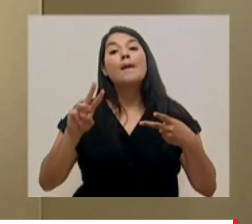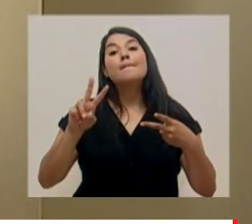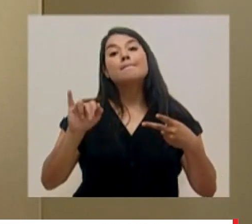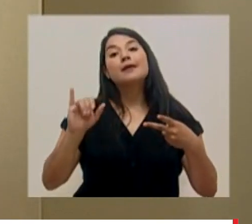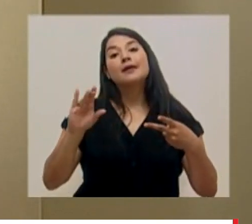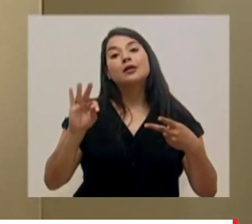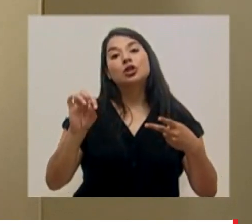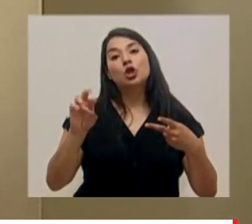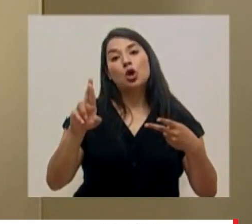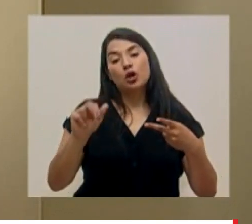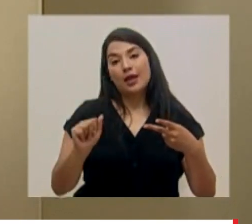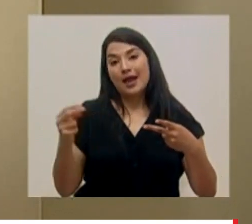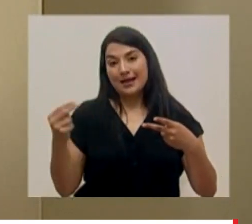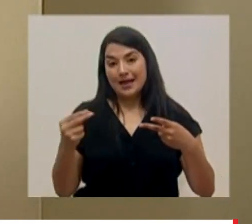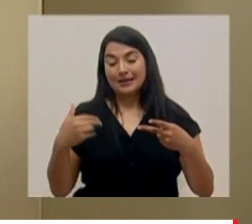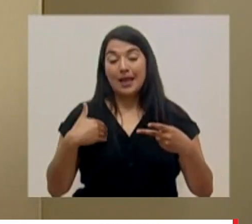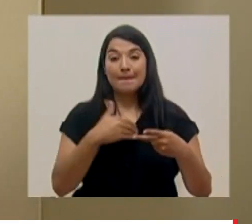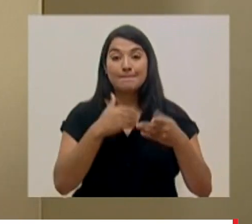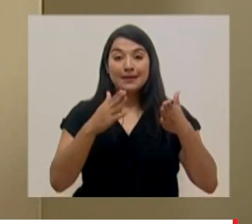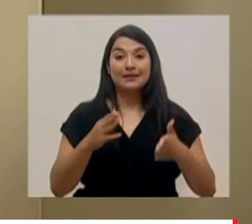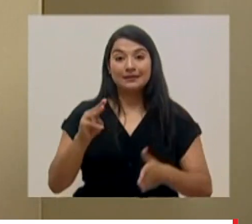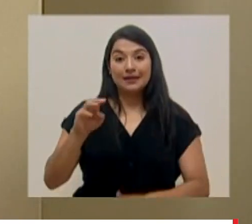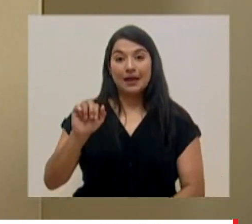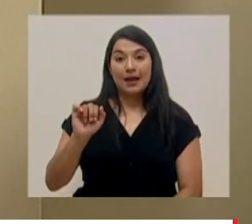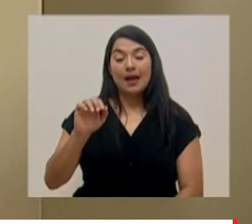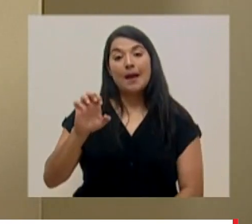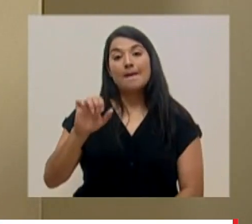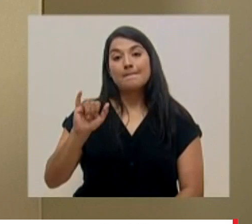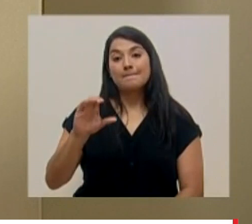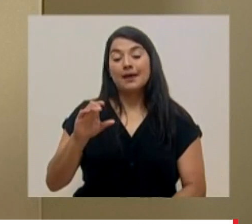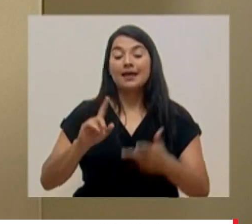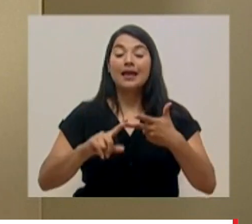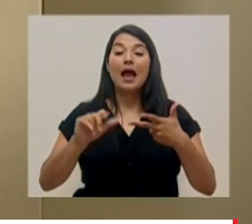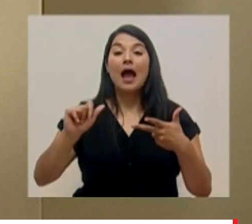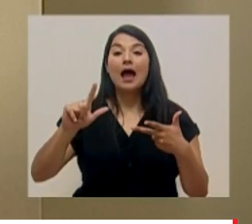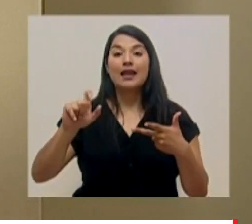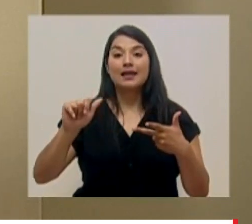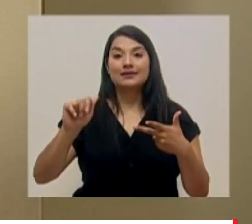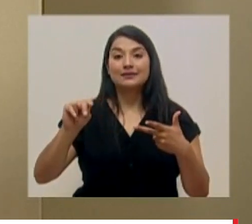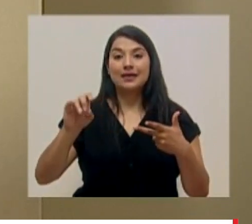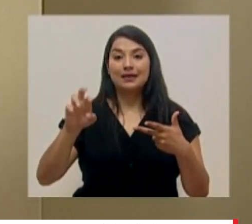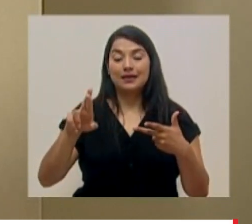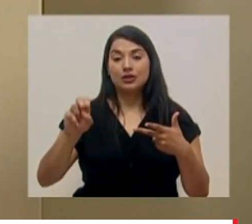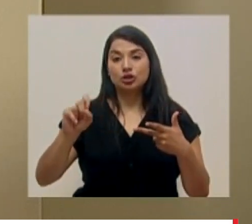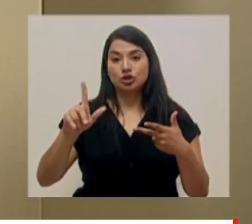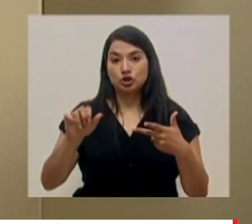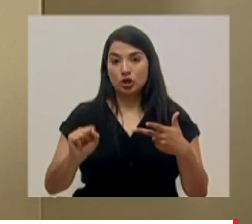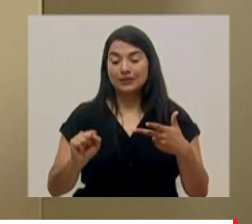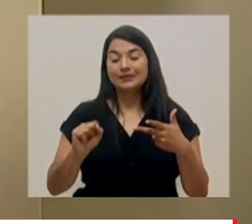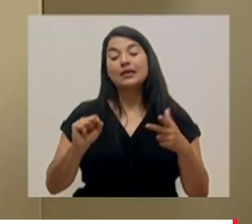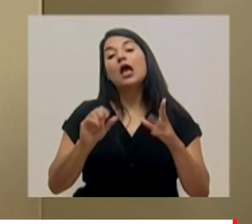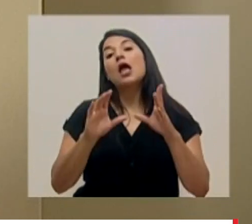Victoria Hernández, ministra del MEIC, y a don Alexander Solís, presidente ejecutivo de la Comisión Nacional de